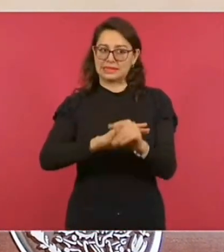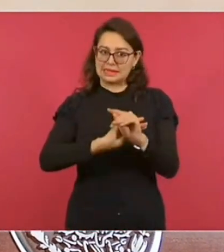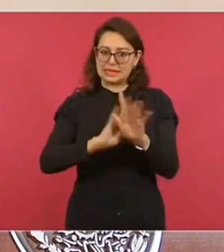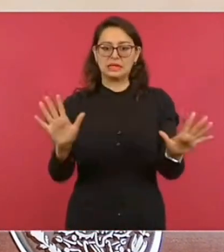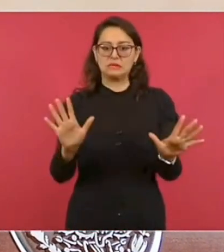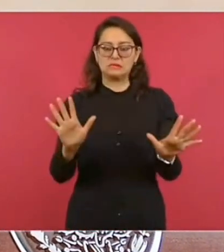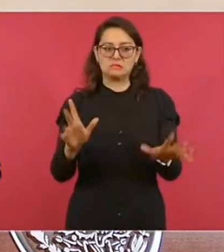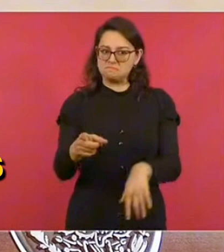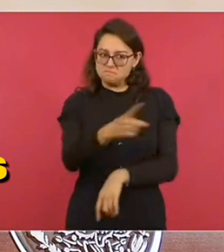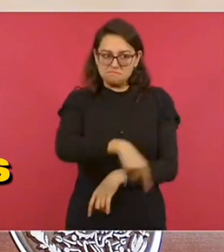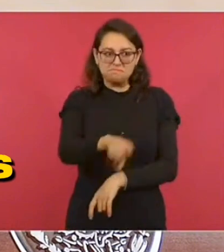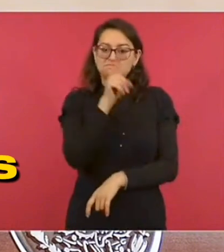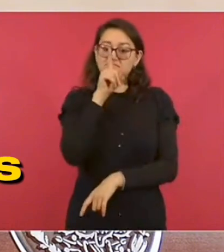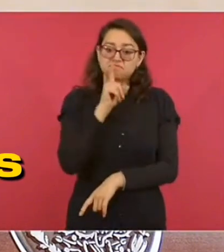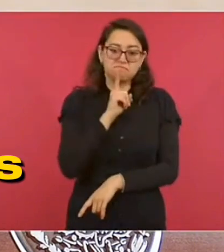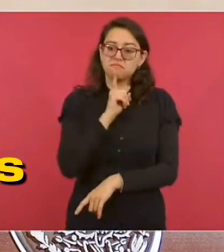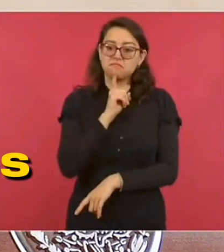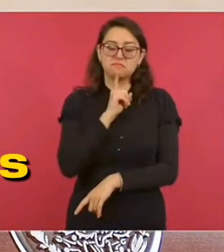y